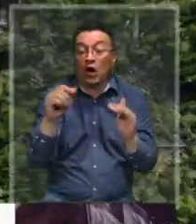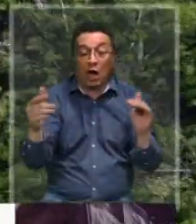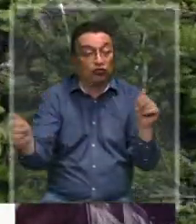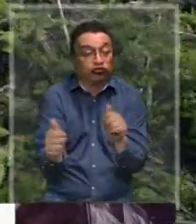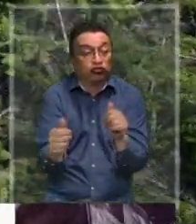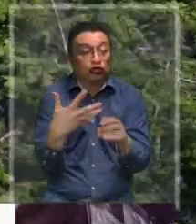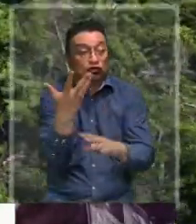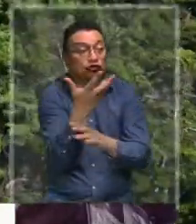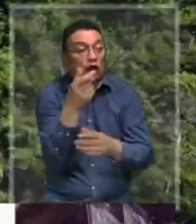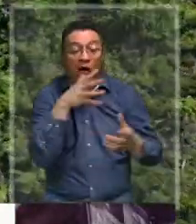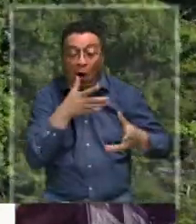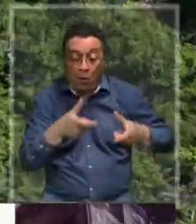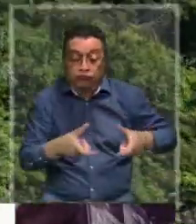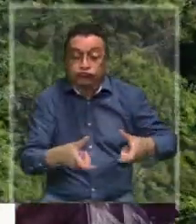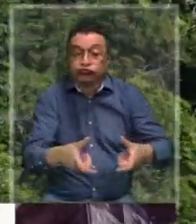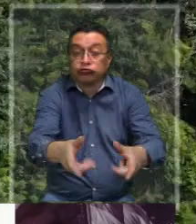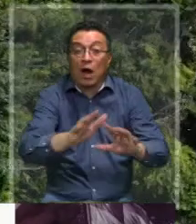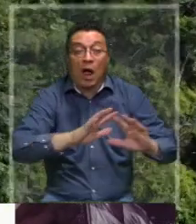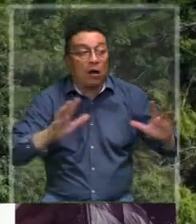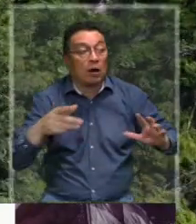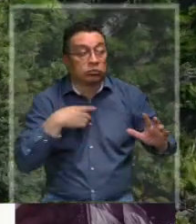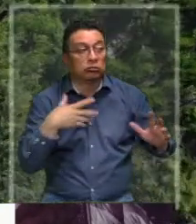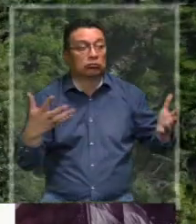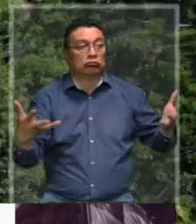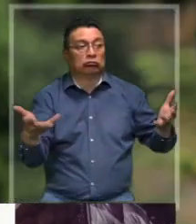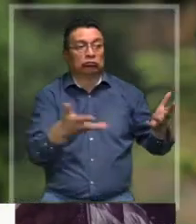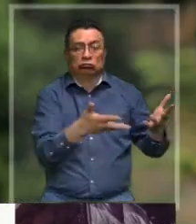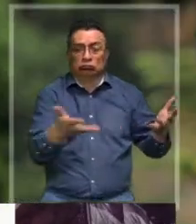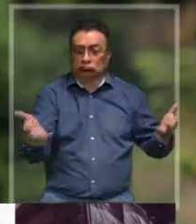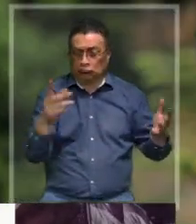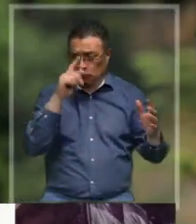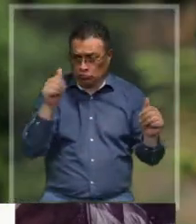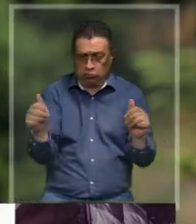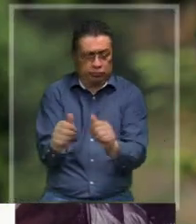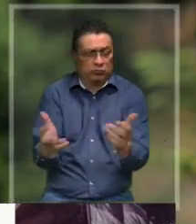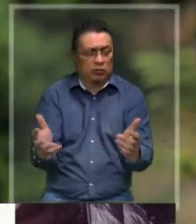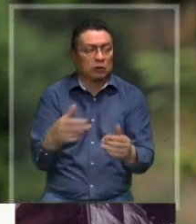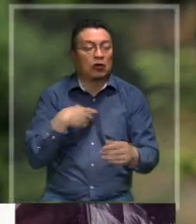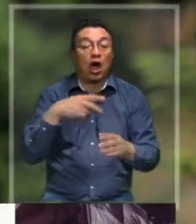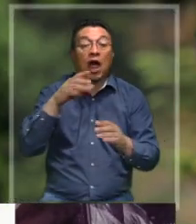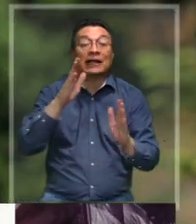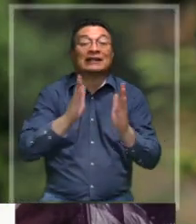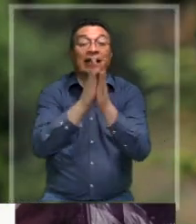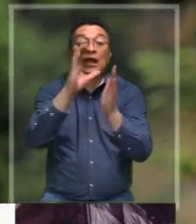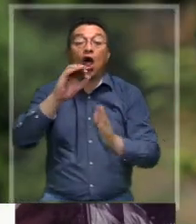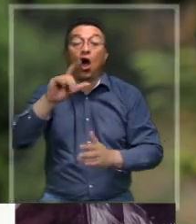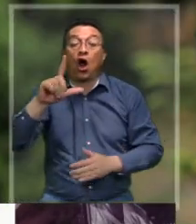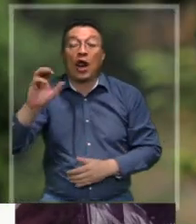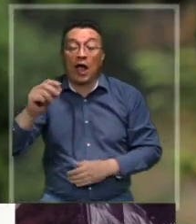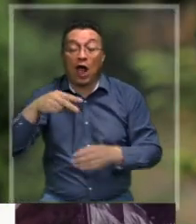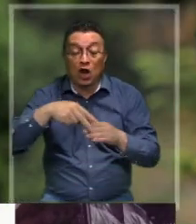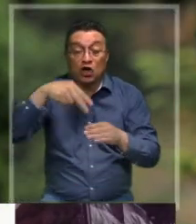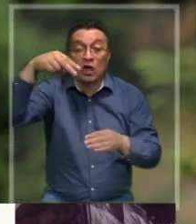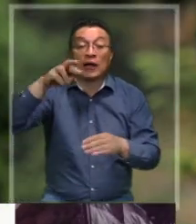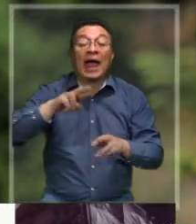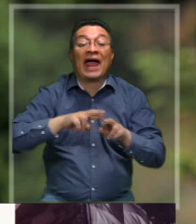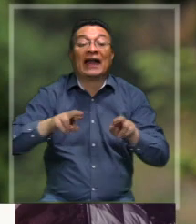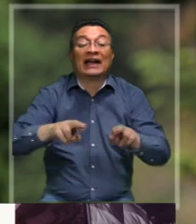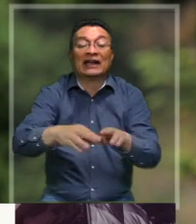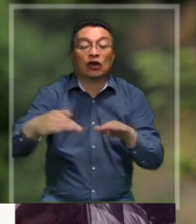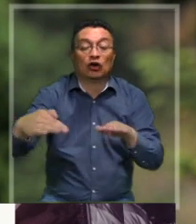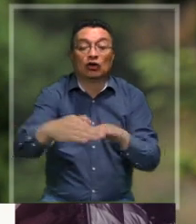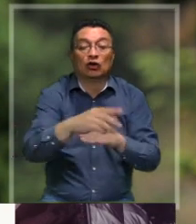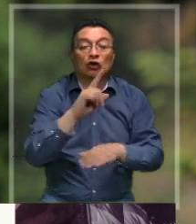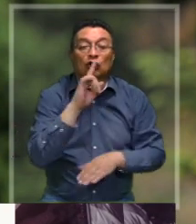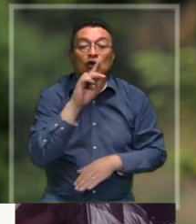por un caudal de agua, lo que no deja de llamar la atención. Porque al norte de Santa Olga está el río Purapel, y el río Purapel